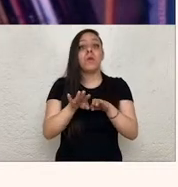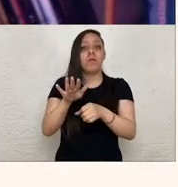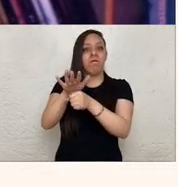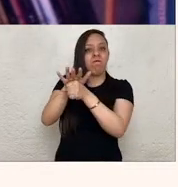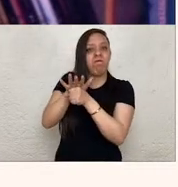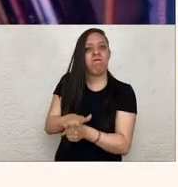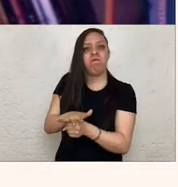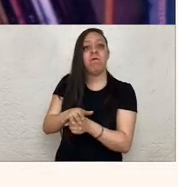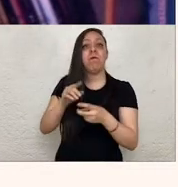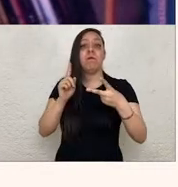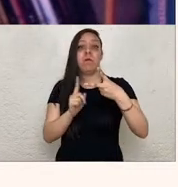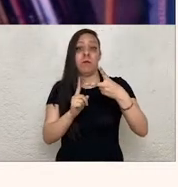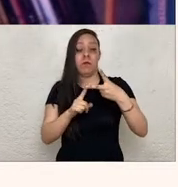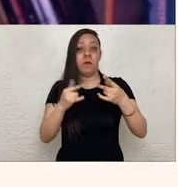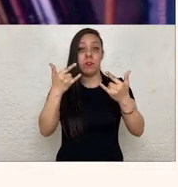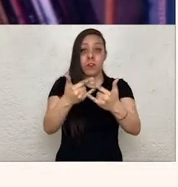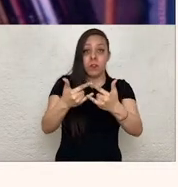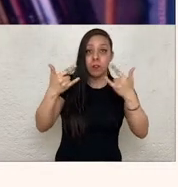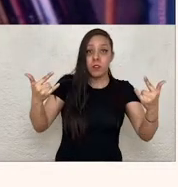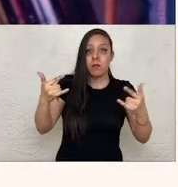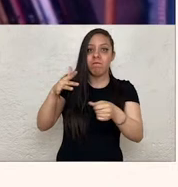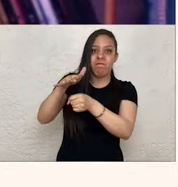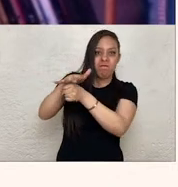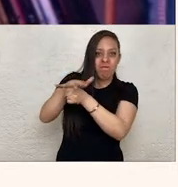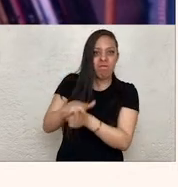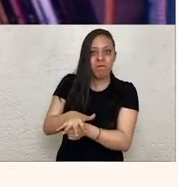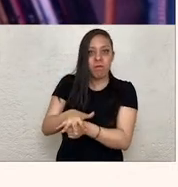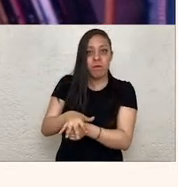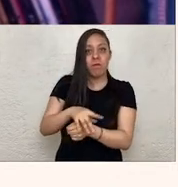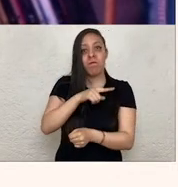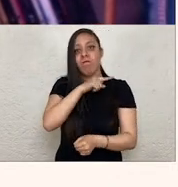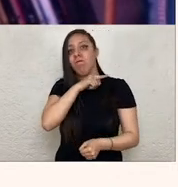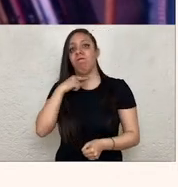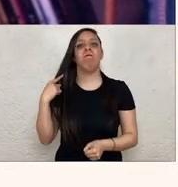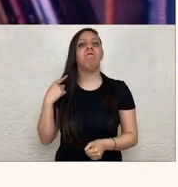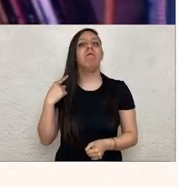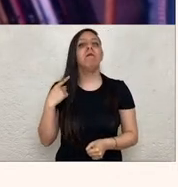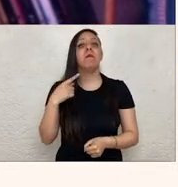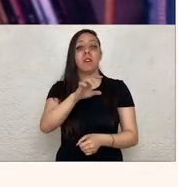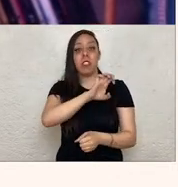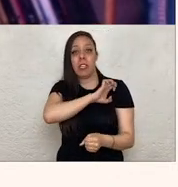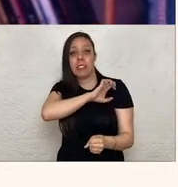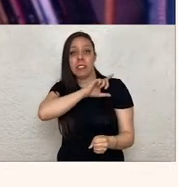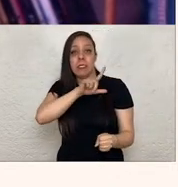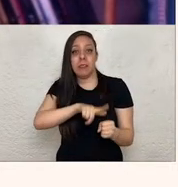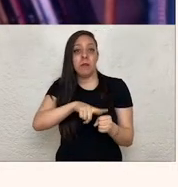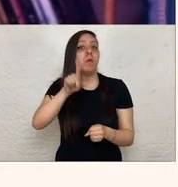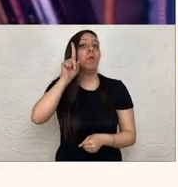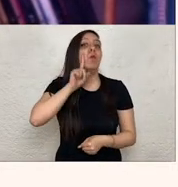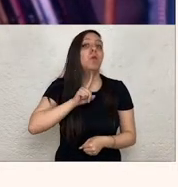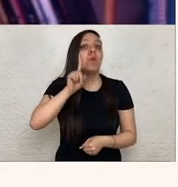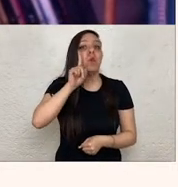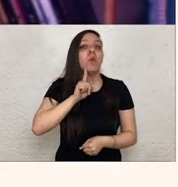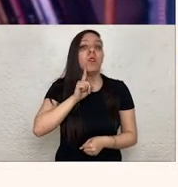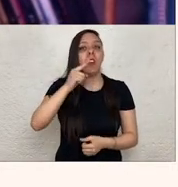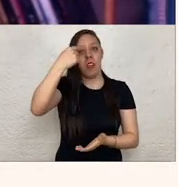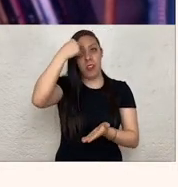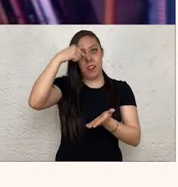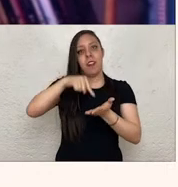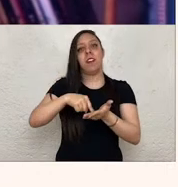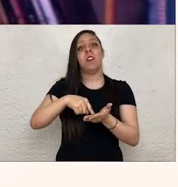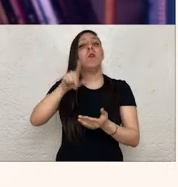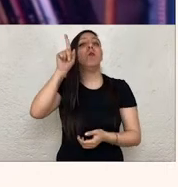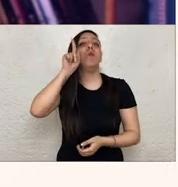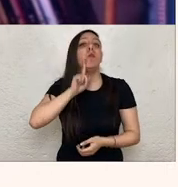pasivo, sometido, históricamente subyugado y particularmente a las mujeres. Y me parece que la figura de la